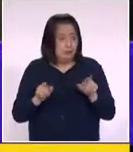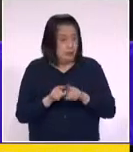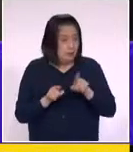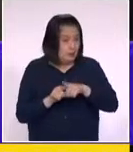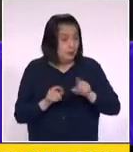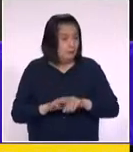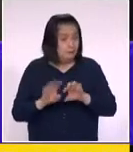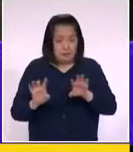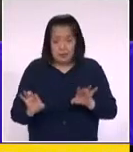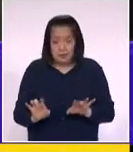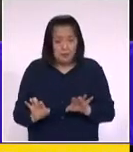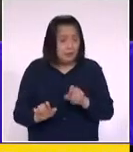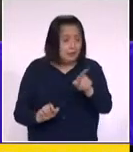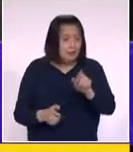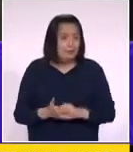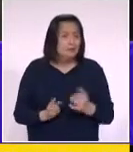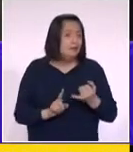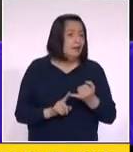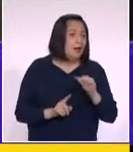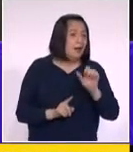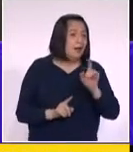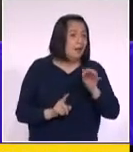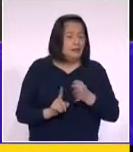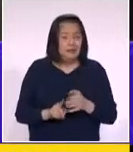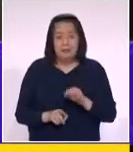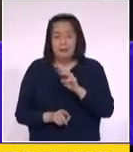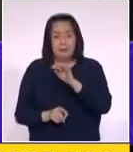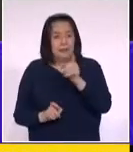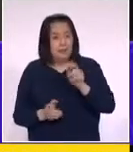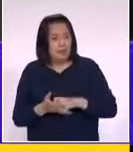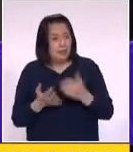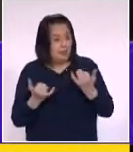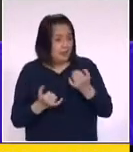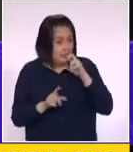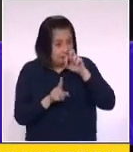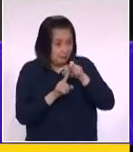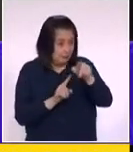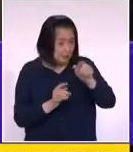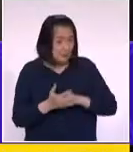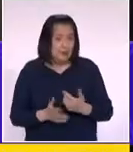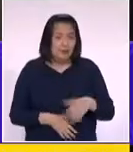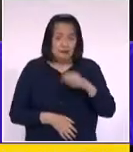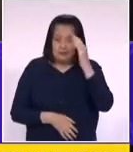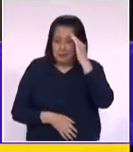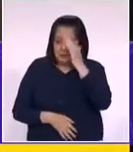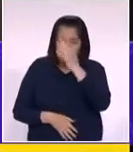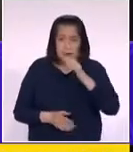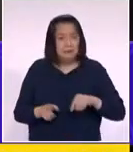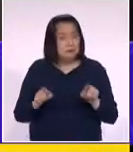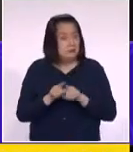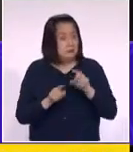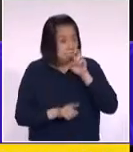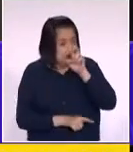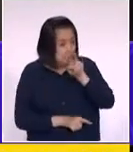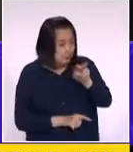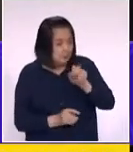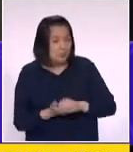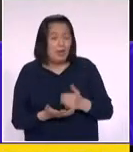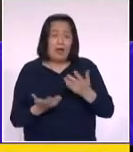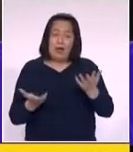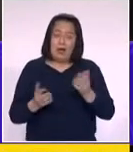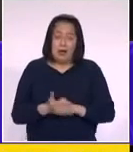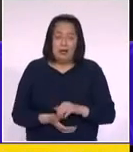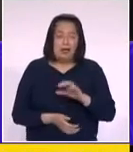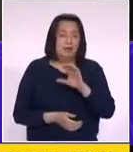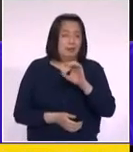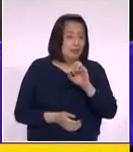en Switcher, Ana María Bendezú, ahora está mismo como la productora saludando, también estamos viendo a